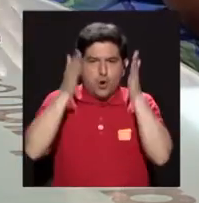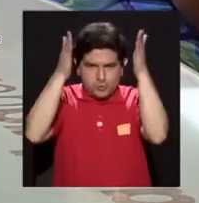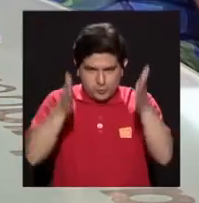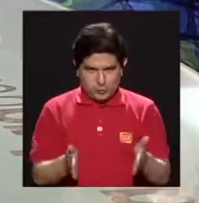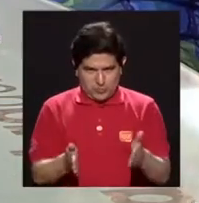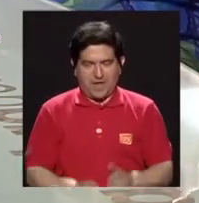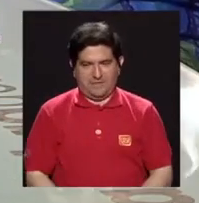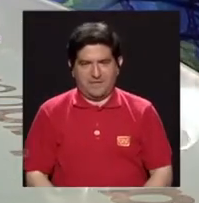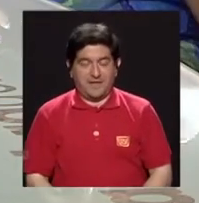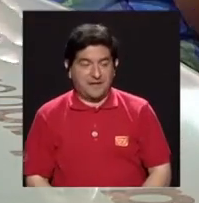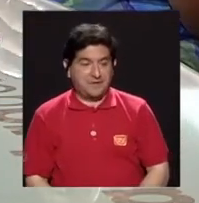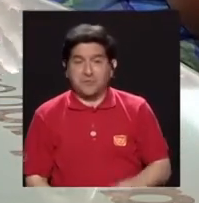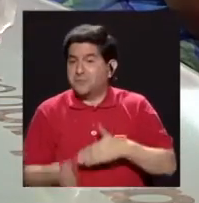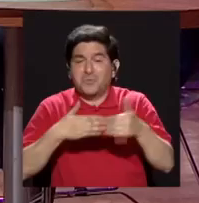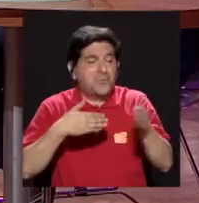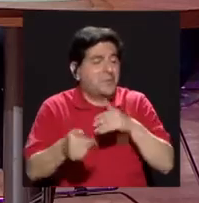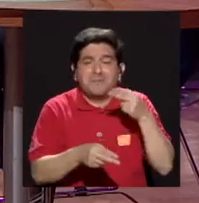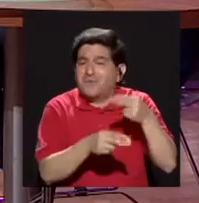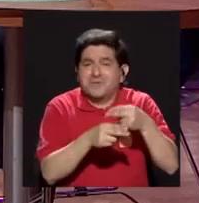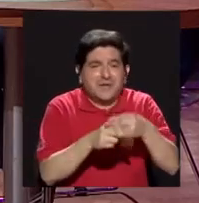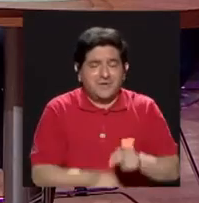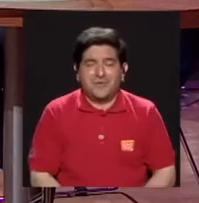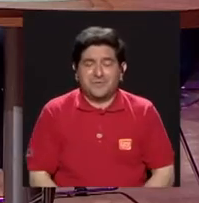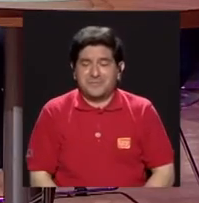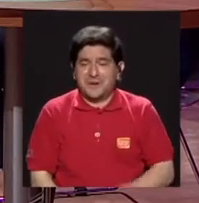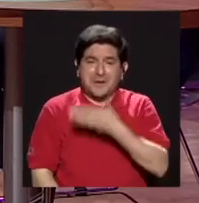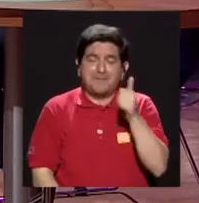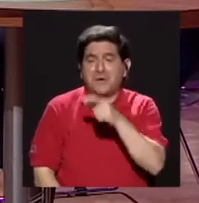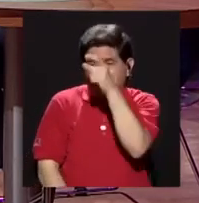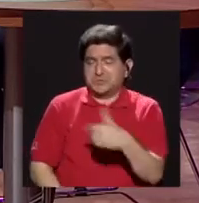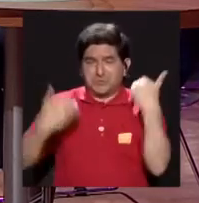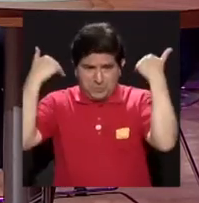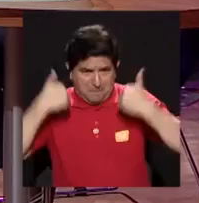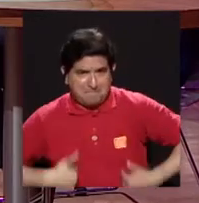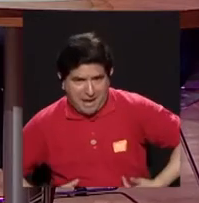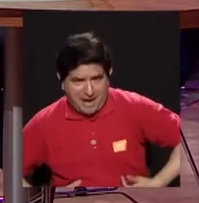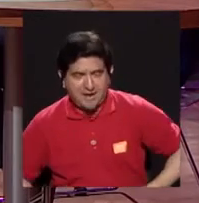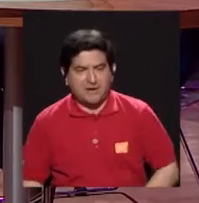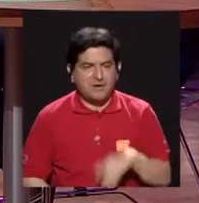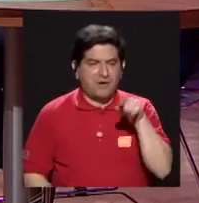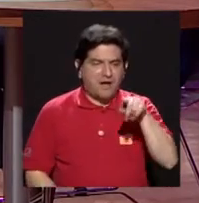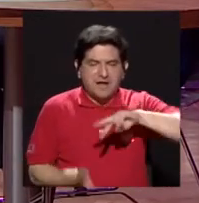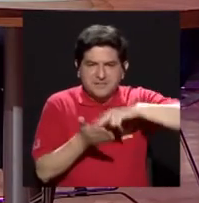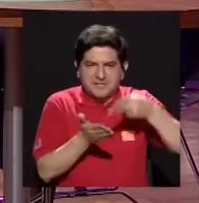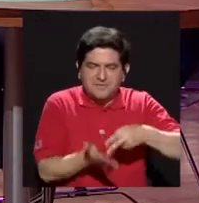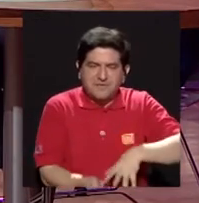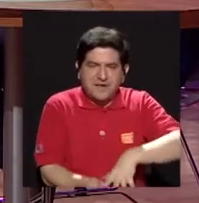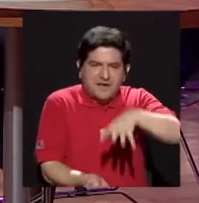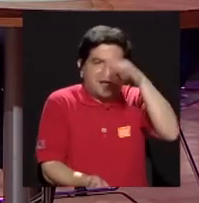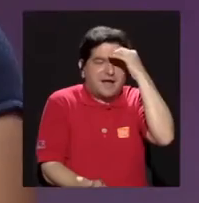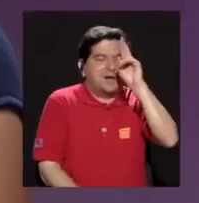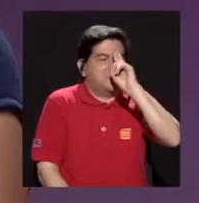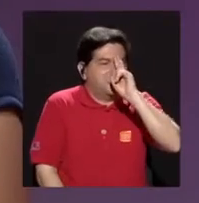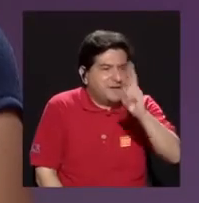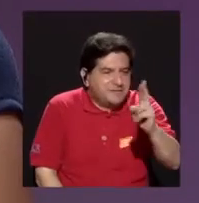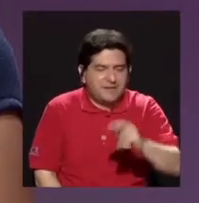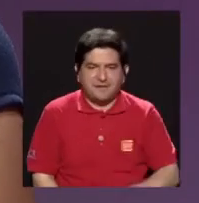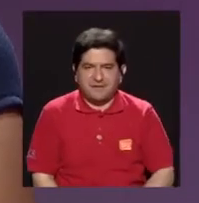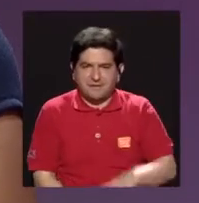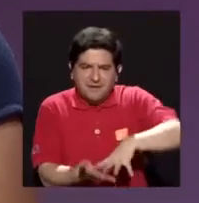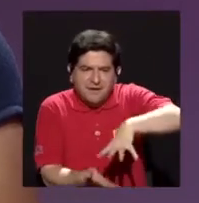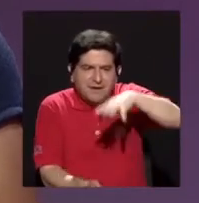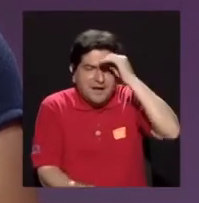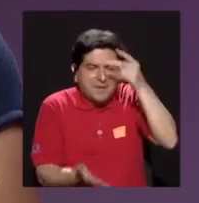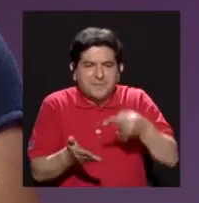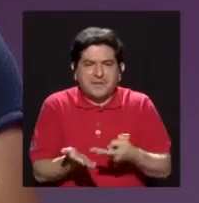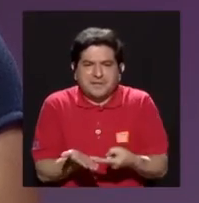de ponerle el nombre que quieras, digamos, mejores seres humanos. Y eso pasa por aprender el respeto, precisamente, por aprender